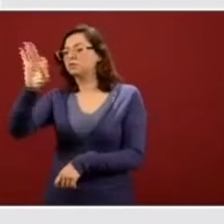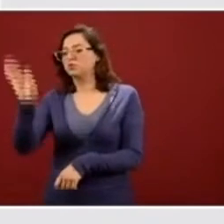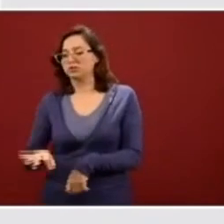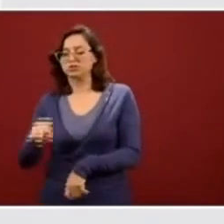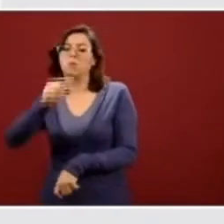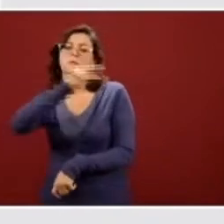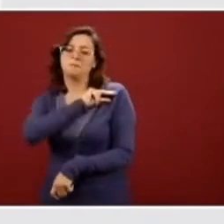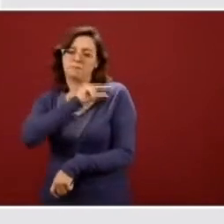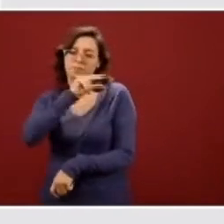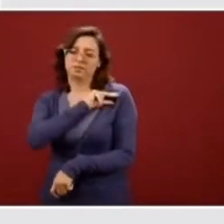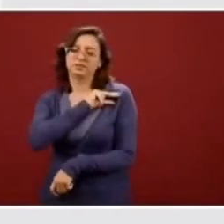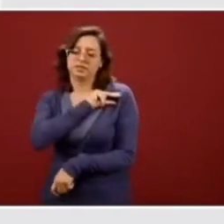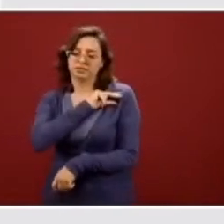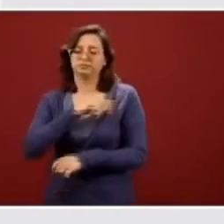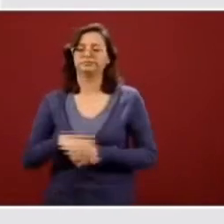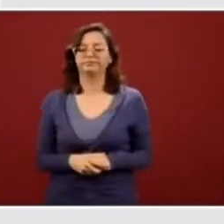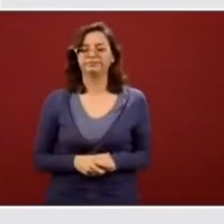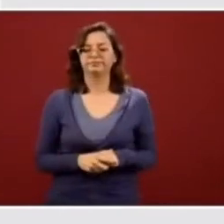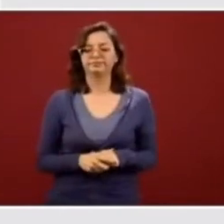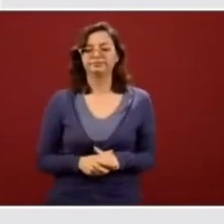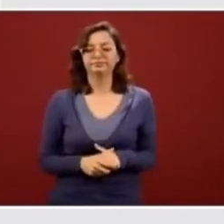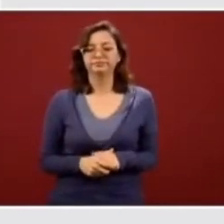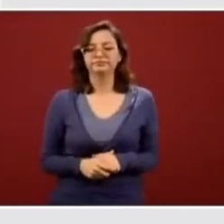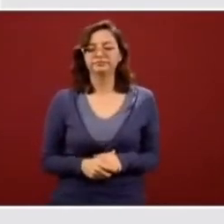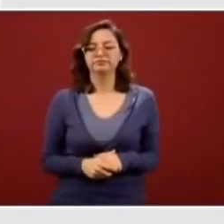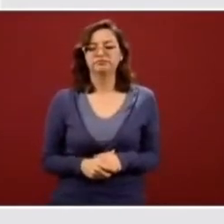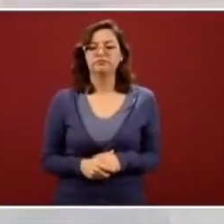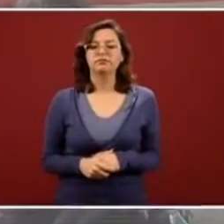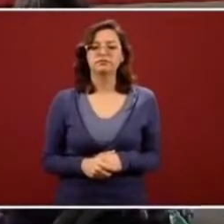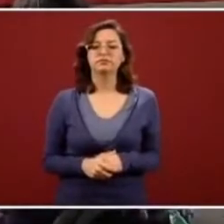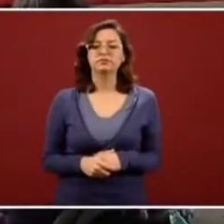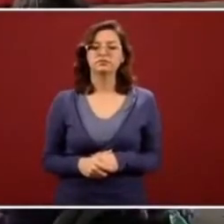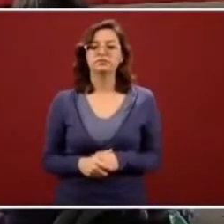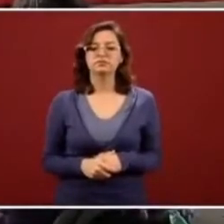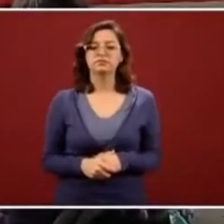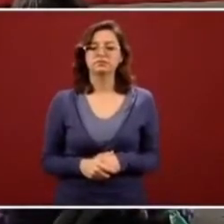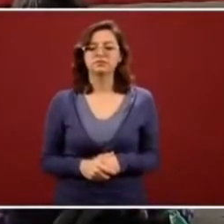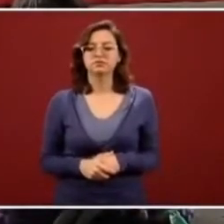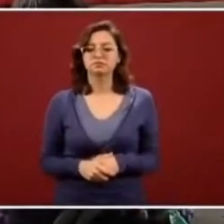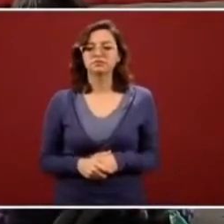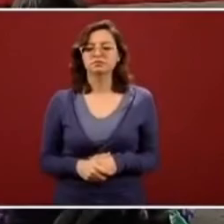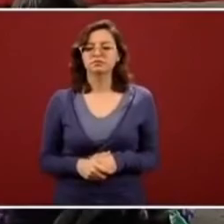en las zonas o en los hospitales privados. La siguiente, por favor.